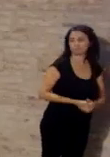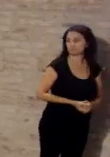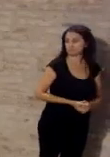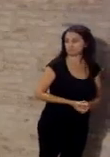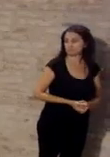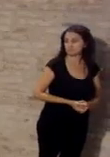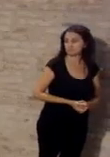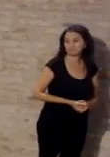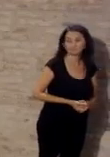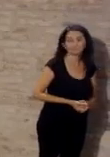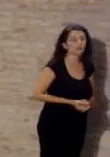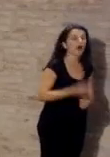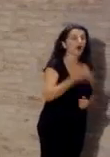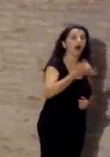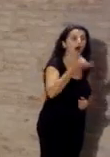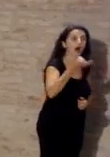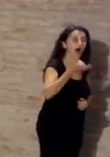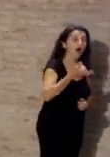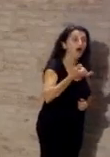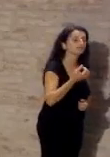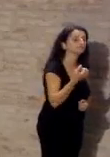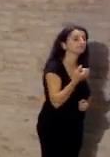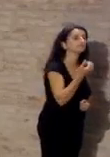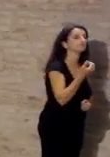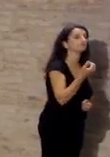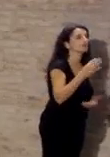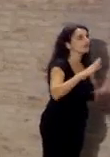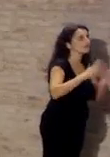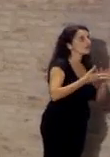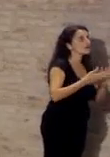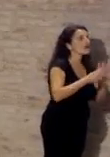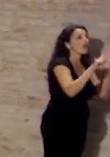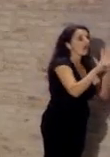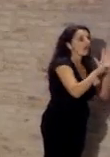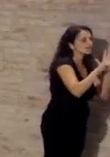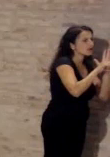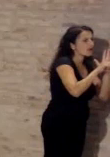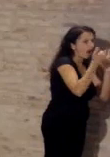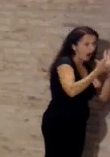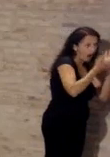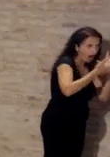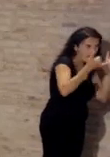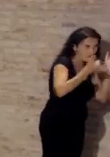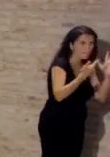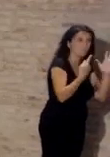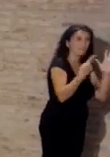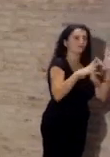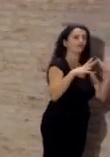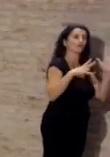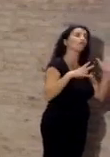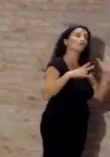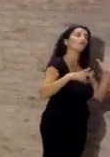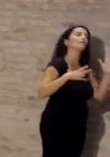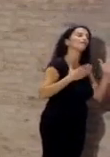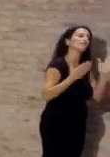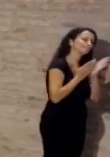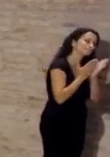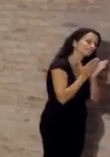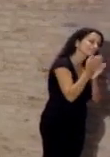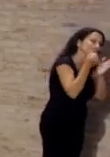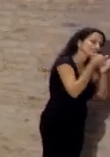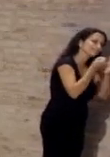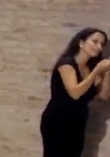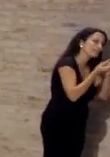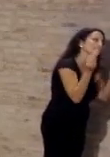que tenemos mucho aú en materia legal en leyes y sin embargo nos falta un montón